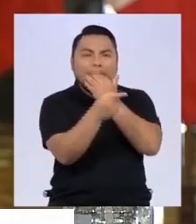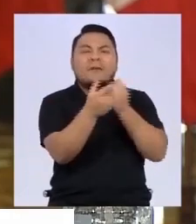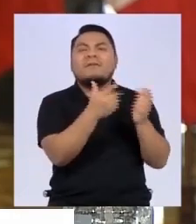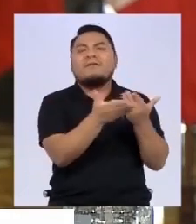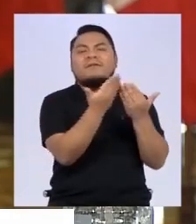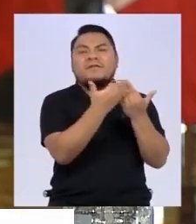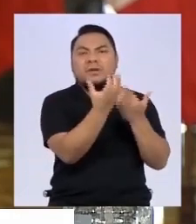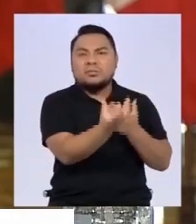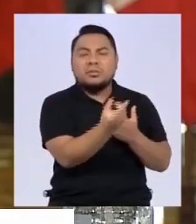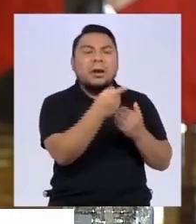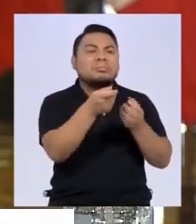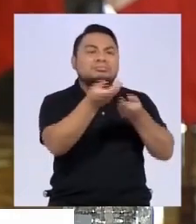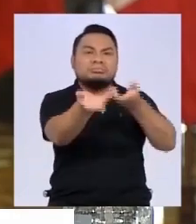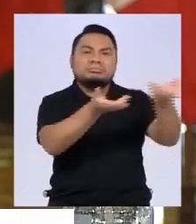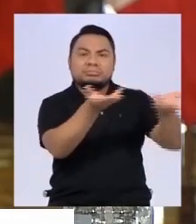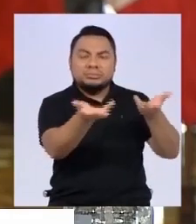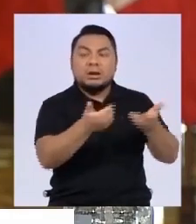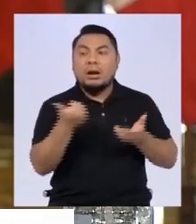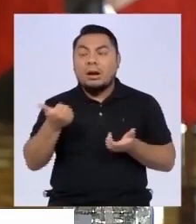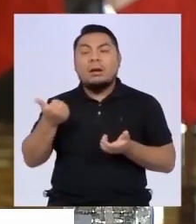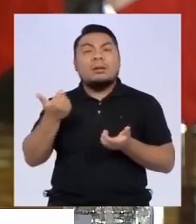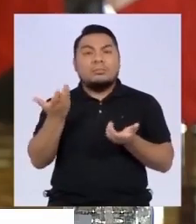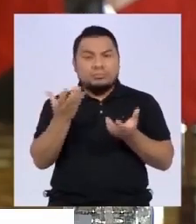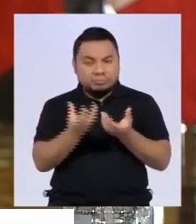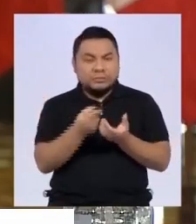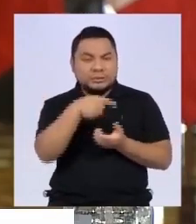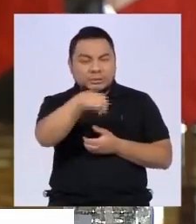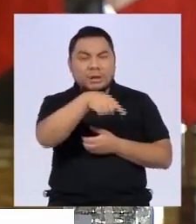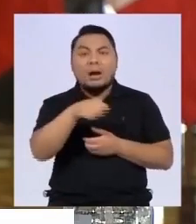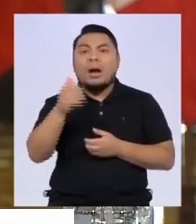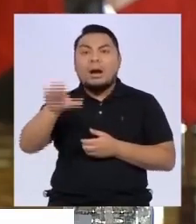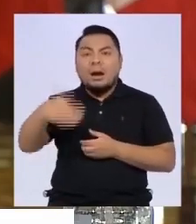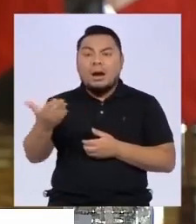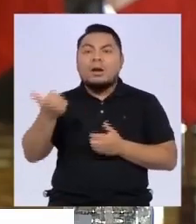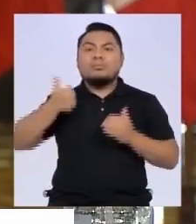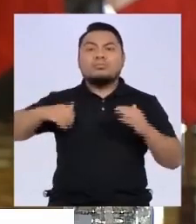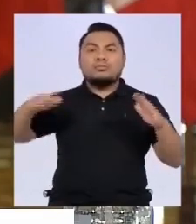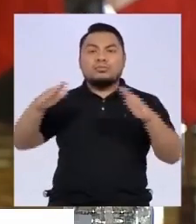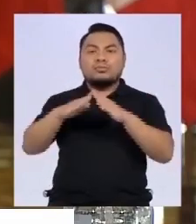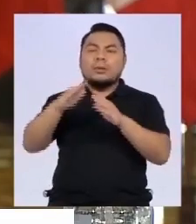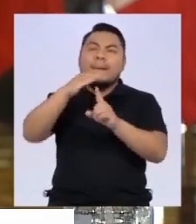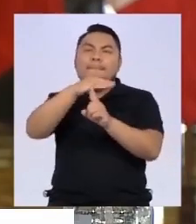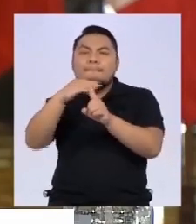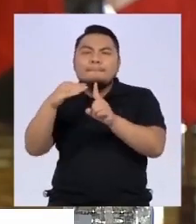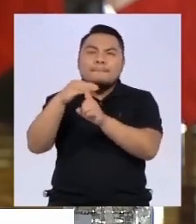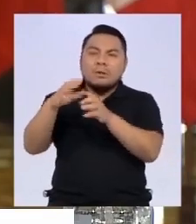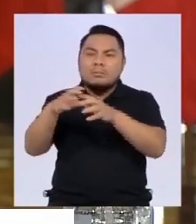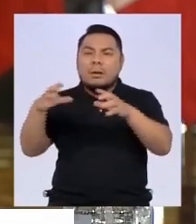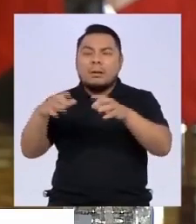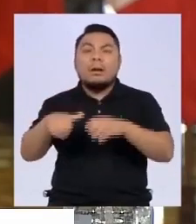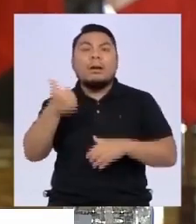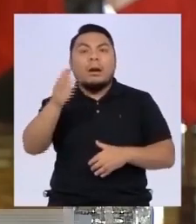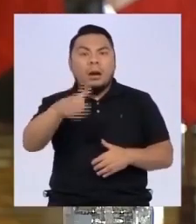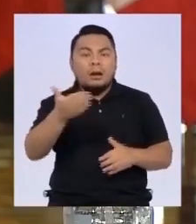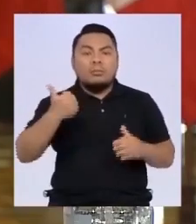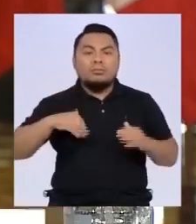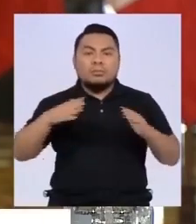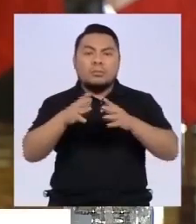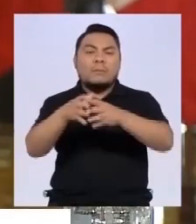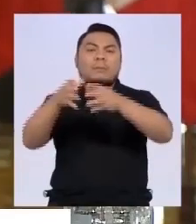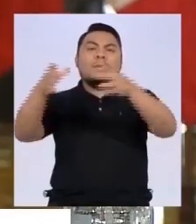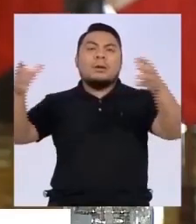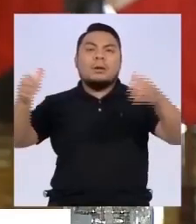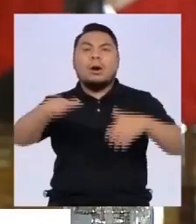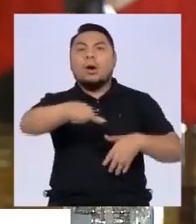organizarse. Hay municipios pequeños, hay municipios medianos, y hay municipios grandes y hay otros muy,